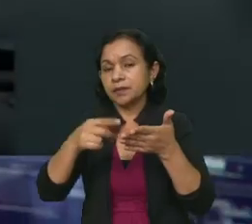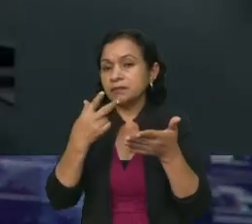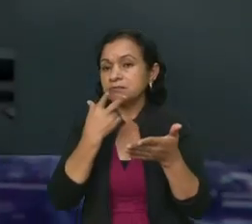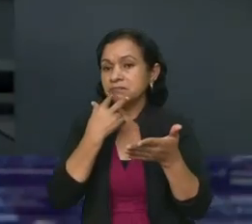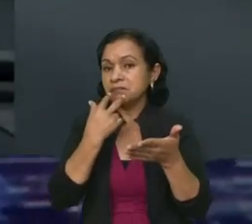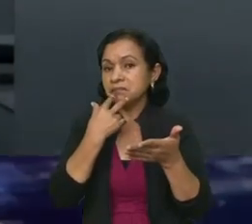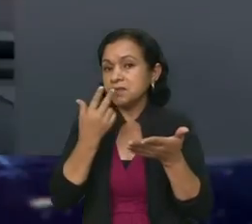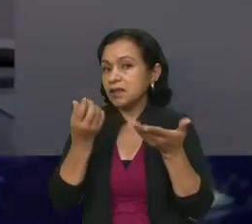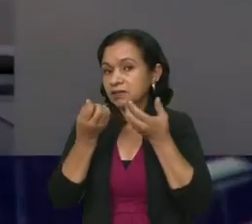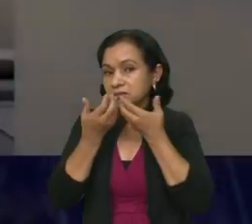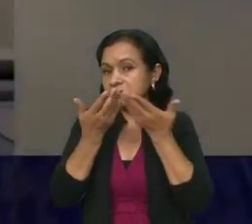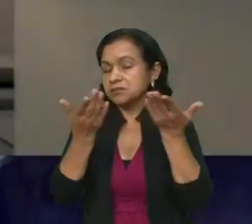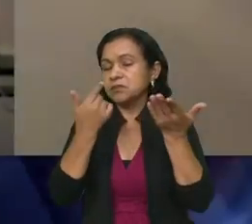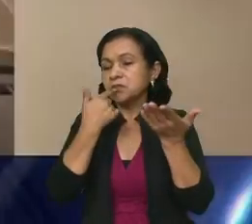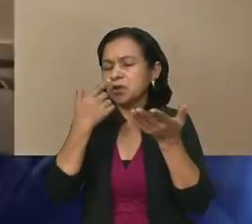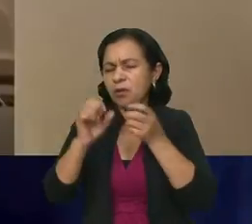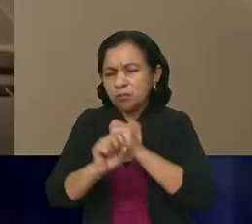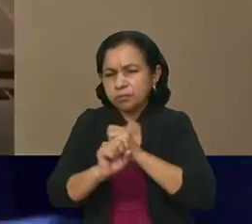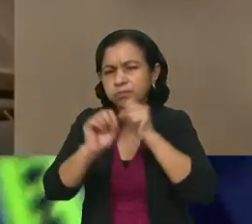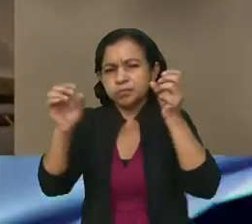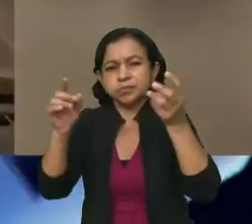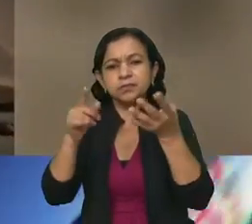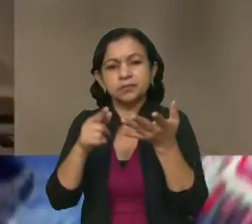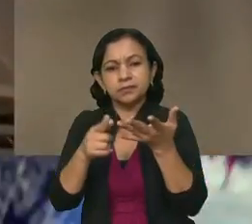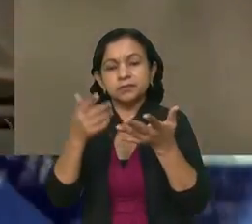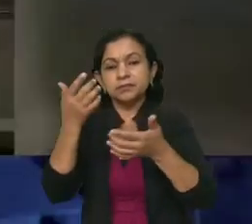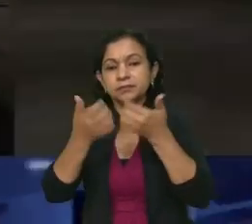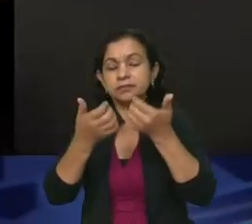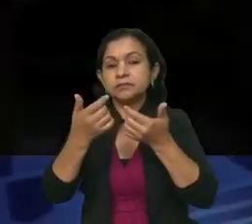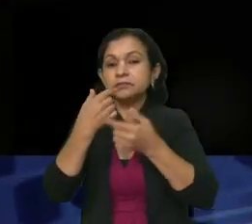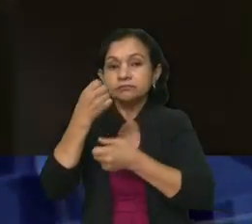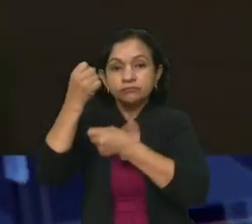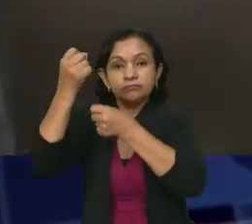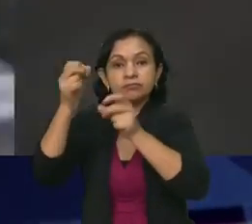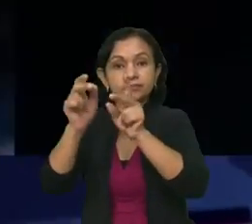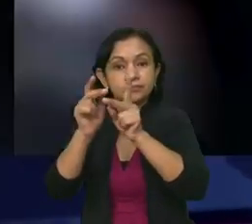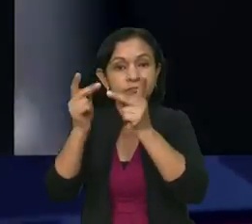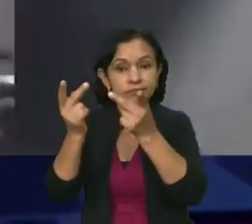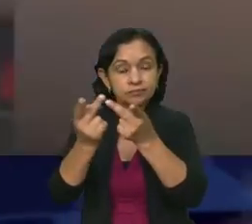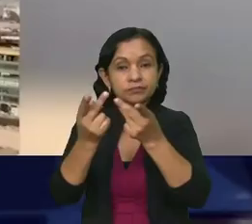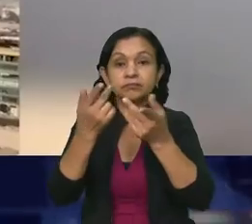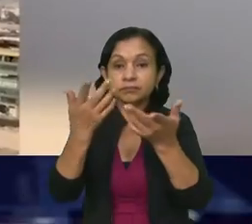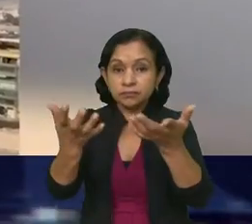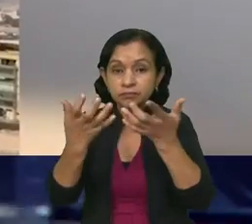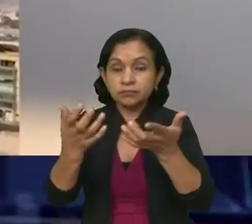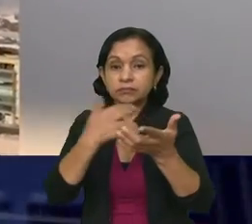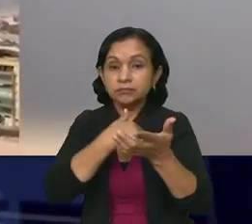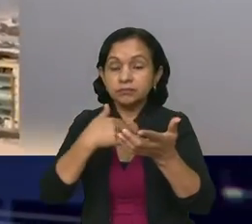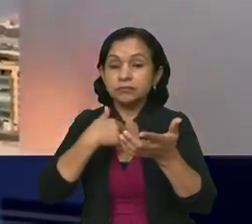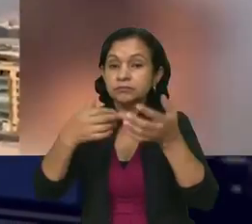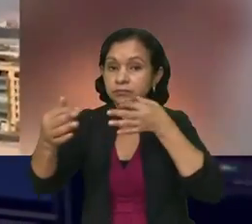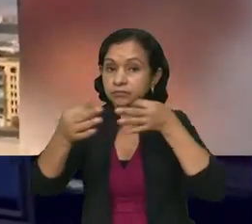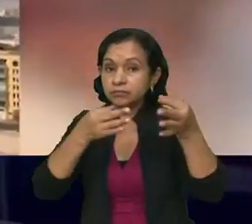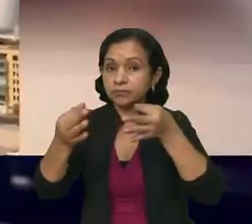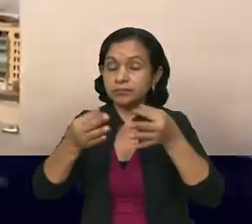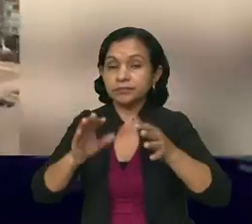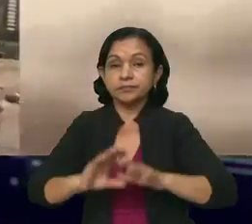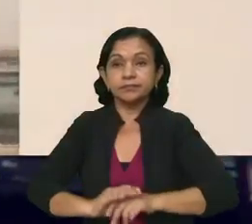se han develado detalles de las investigaciones, a pesar de las protestas de la población exigiendo que se rindan cuentas.